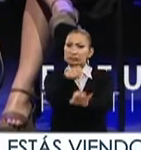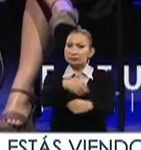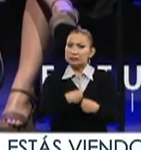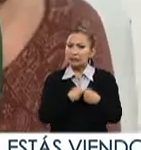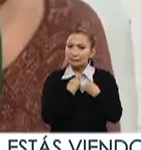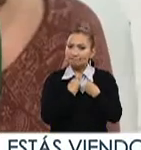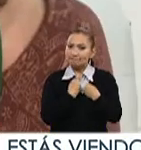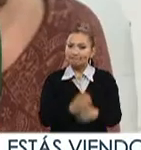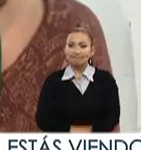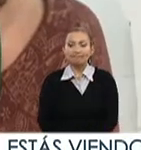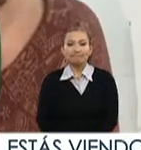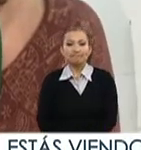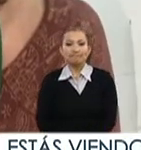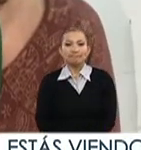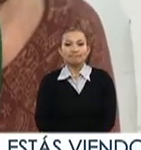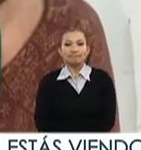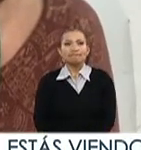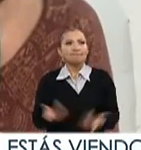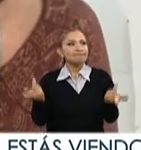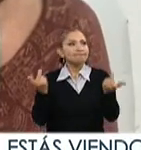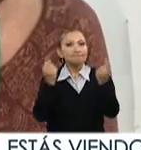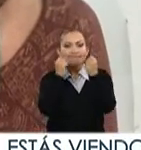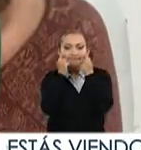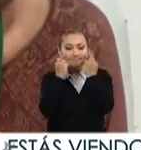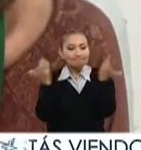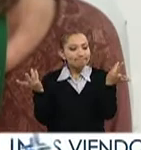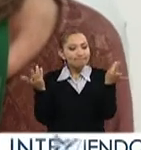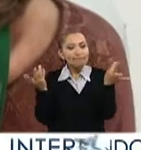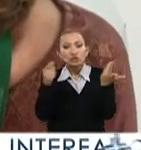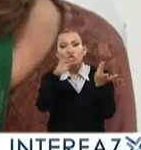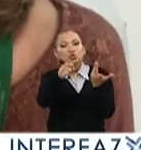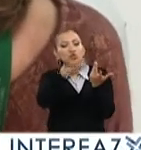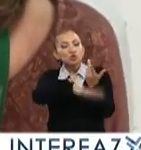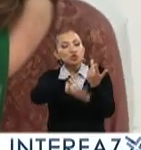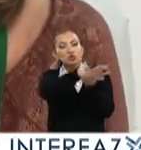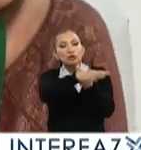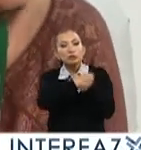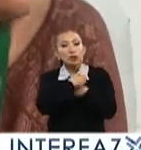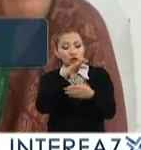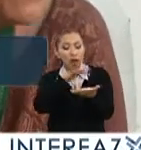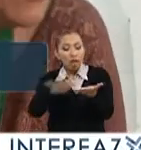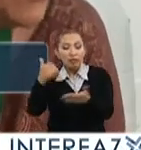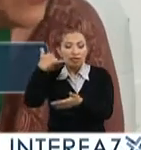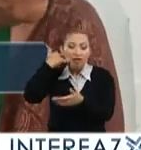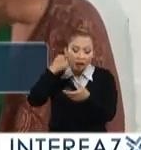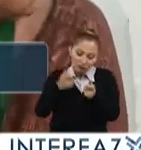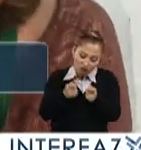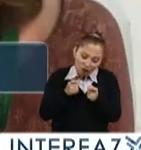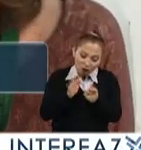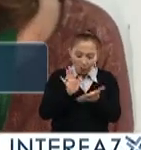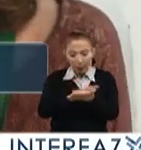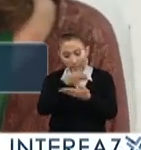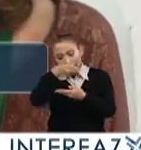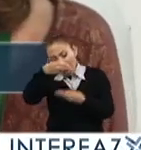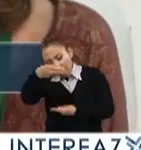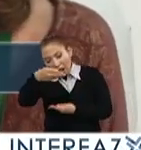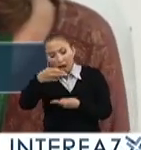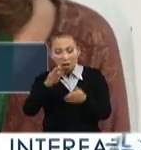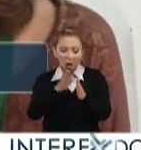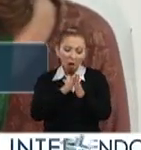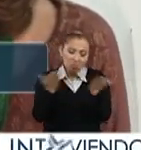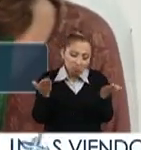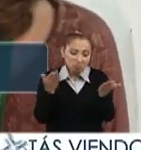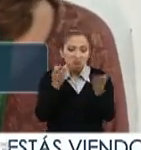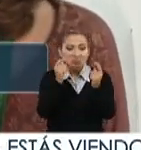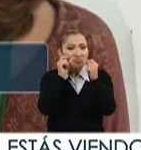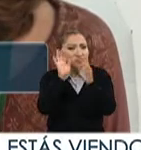vida. No importa en qué medio, si lo lees en el teléfono, en el papel o